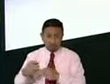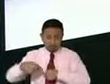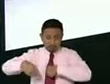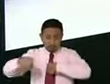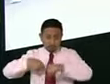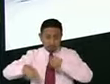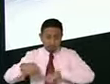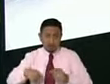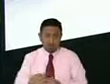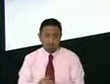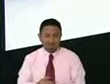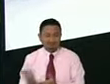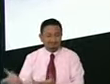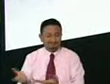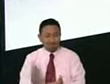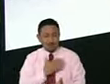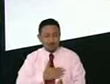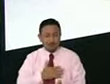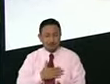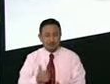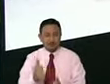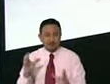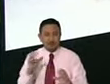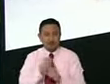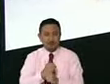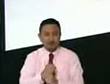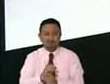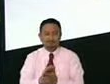la capital. Adelante, Patricia, ¿cómo estás? Buenas noches.